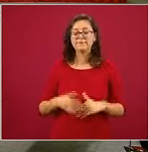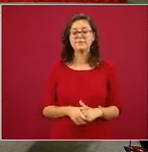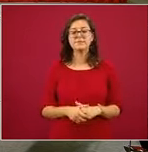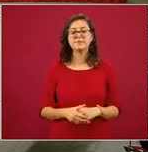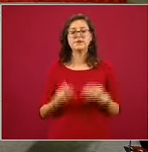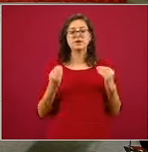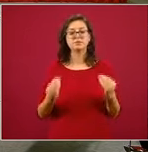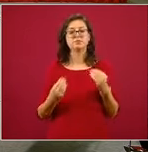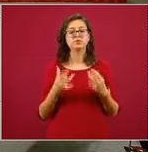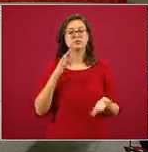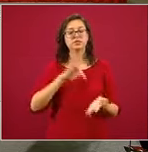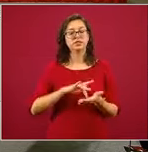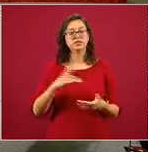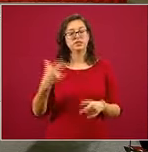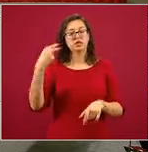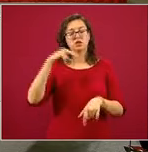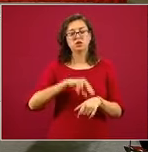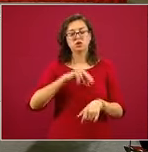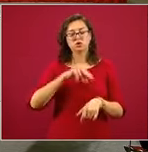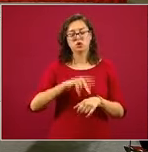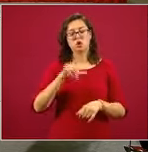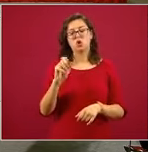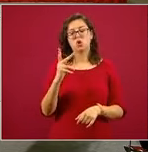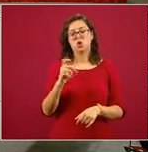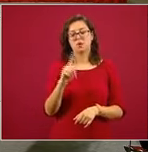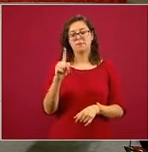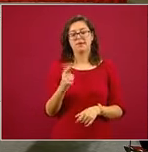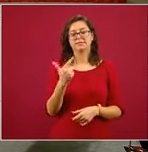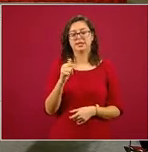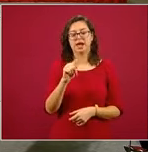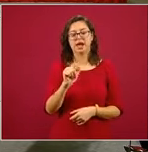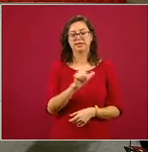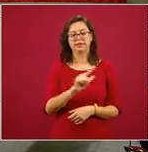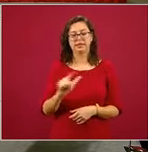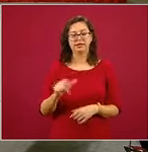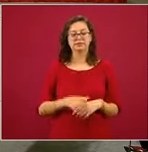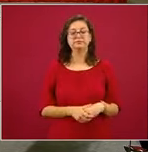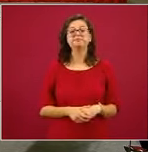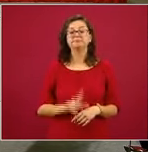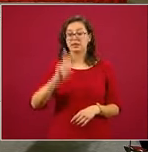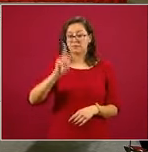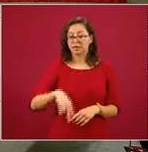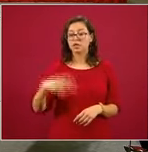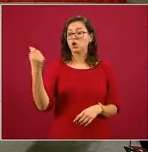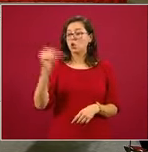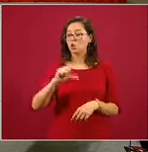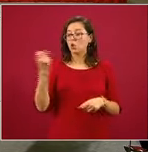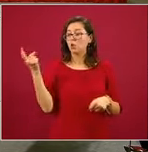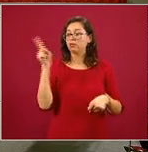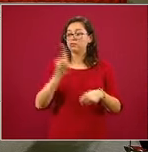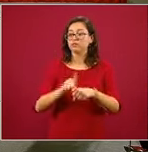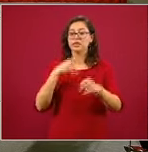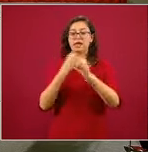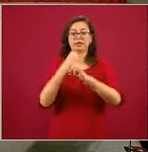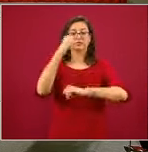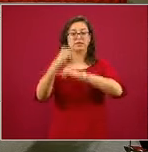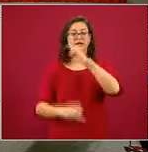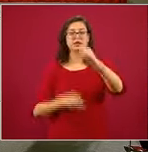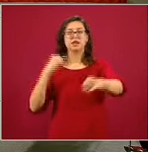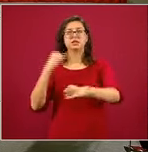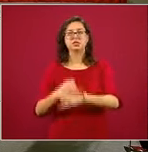doctor López-Gatell. Pues como mencionaba, hoy se conmemora el Día Internacional de la